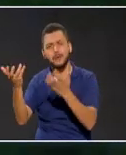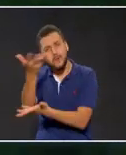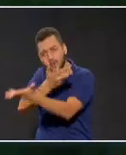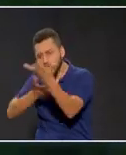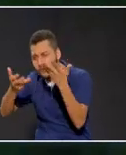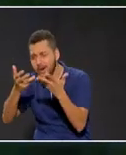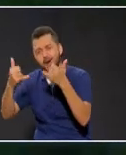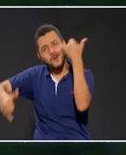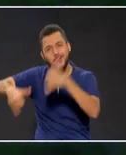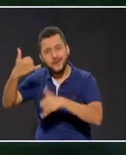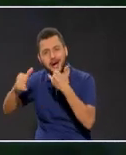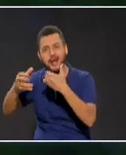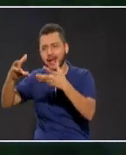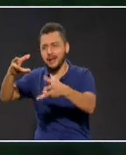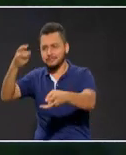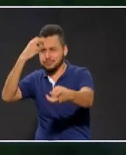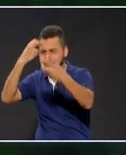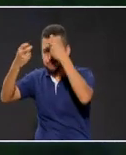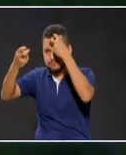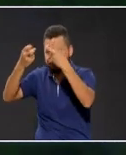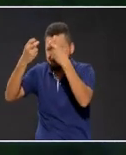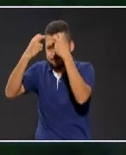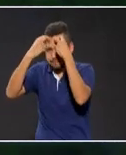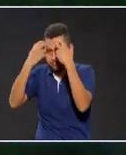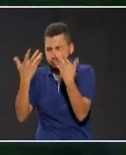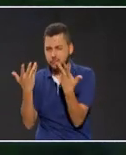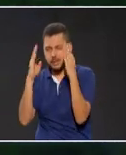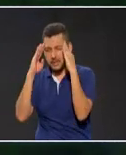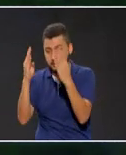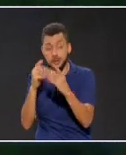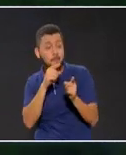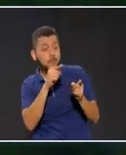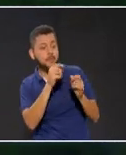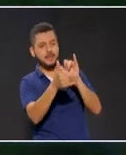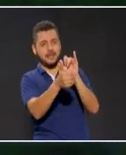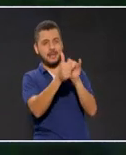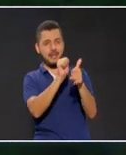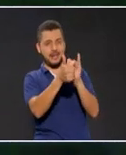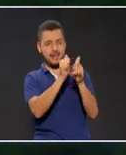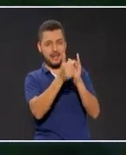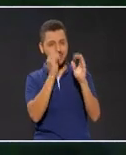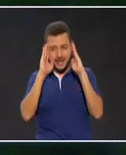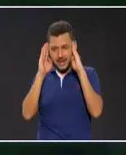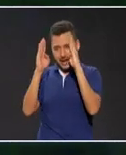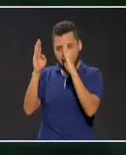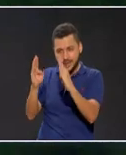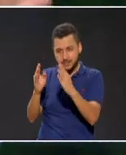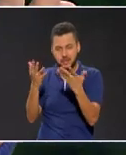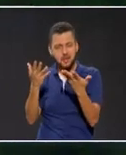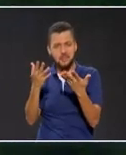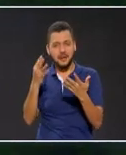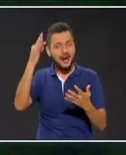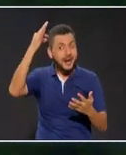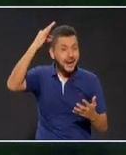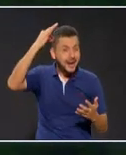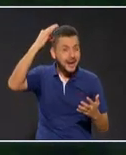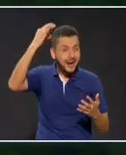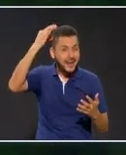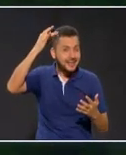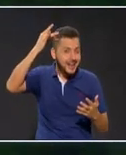juegos de mesa, atención, toda la propuesta nuestra del INDER de Canas al Aire, sea un punto donde ustedes también tengan un espacio